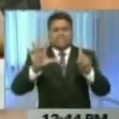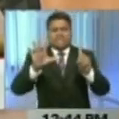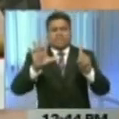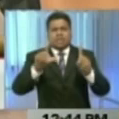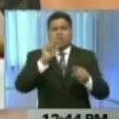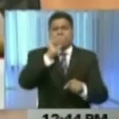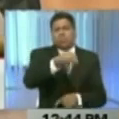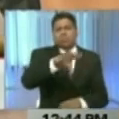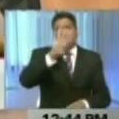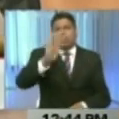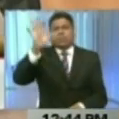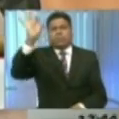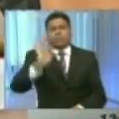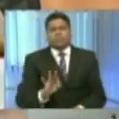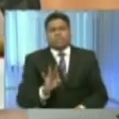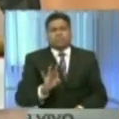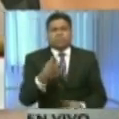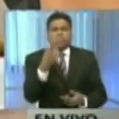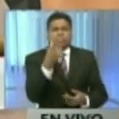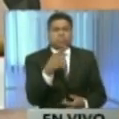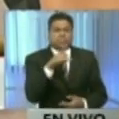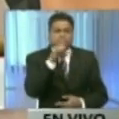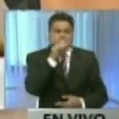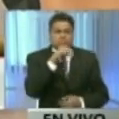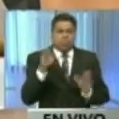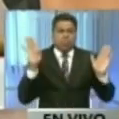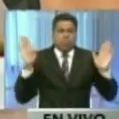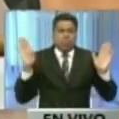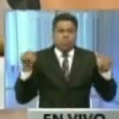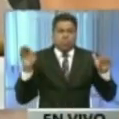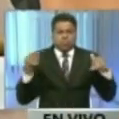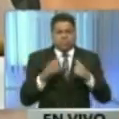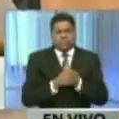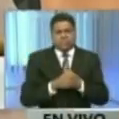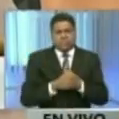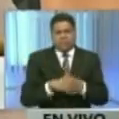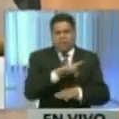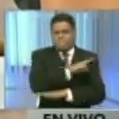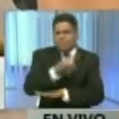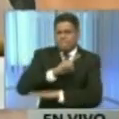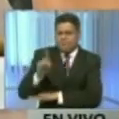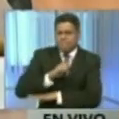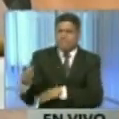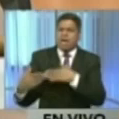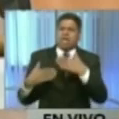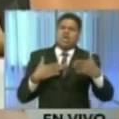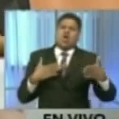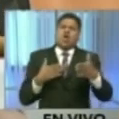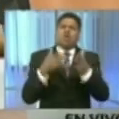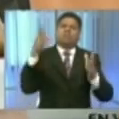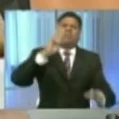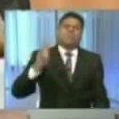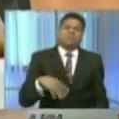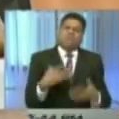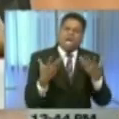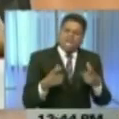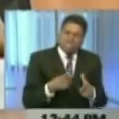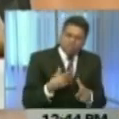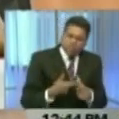36.4% de su cuenta en Twitter para atacar a Venezuela. ¿Y cuántos estados hay en la Organización de los Estados